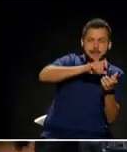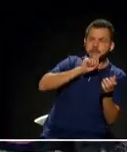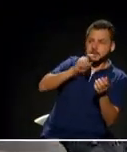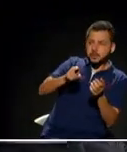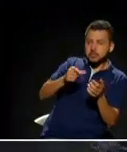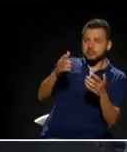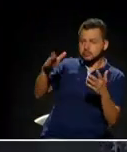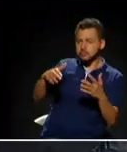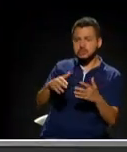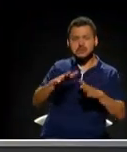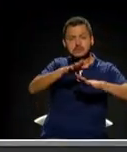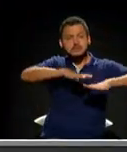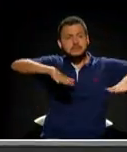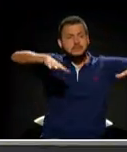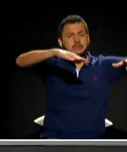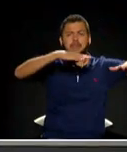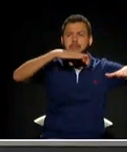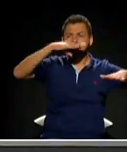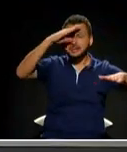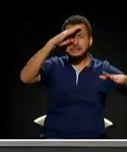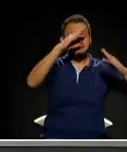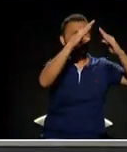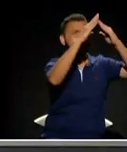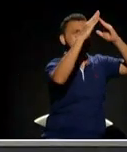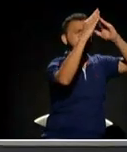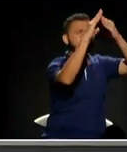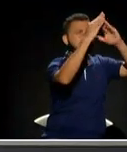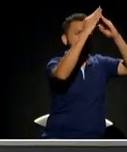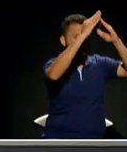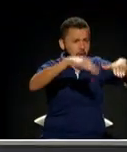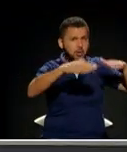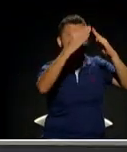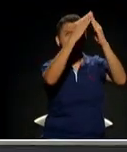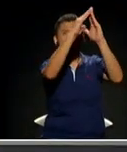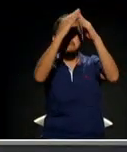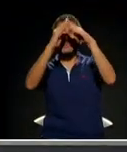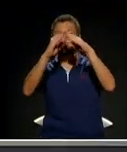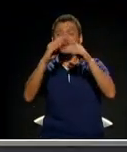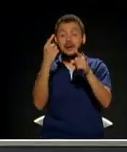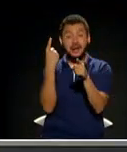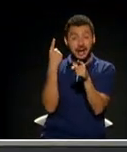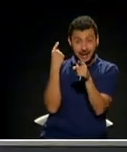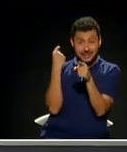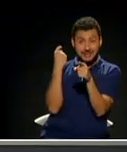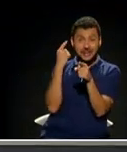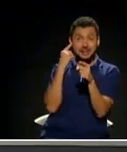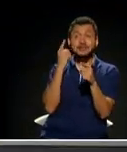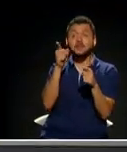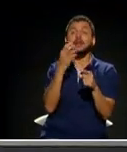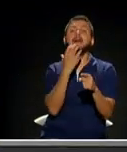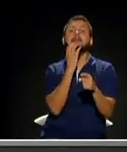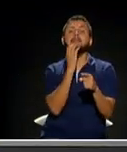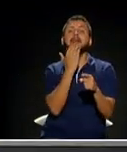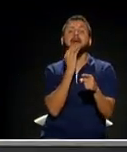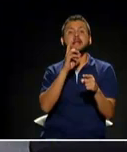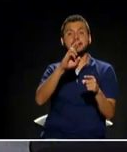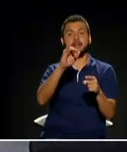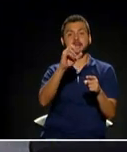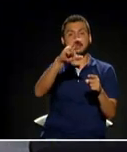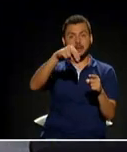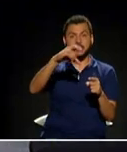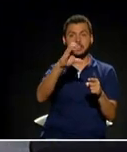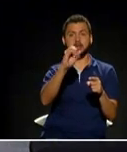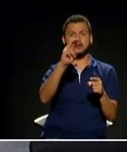debido ser evacuadas por fallas estructurales ayer nada más compartíamos esa lamentable noticia del edificio atalaya en belén rincón que plantea